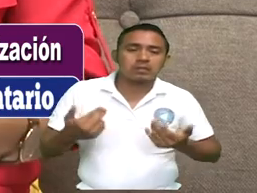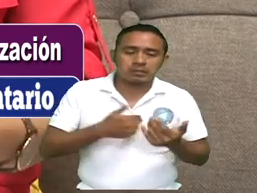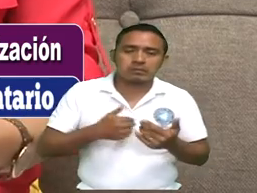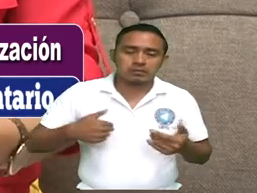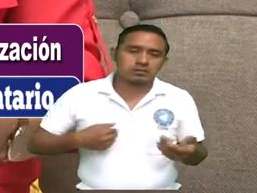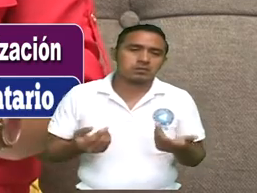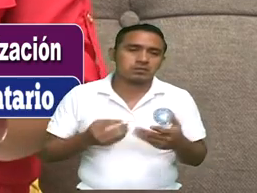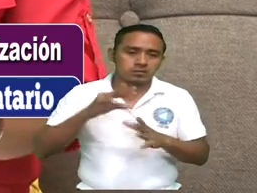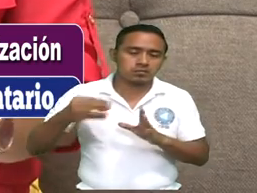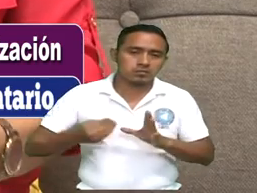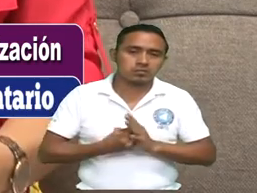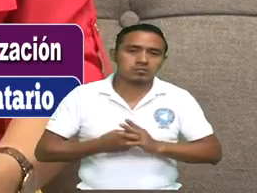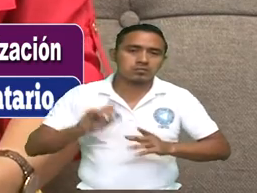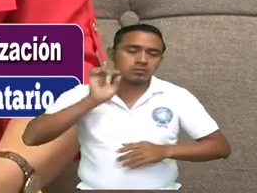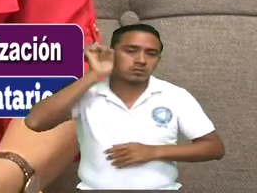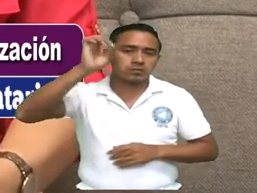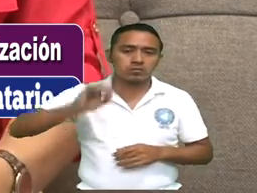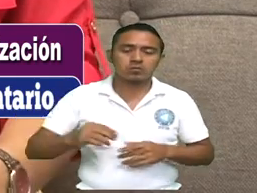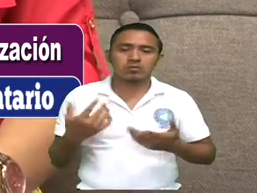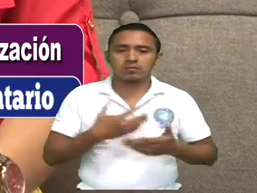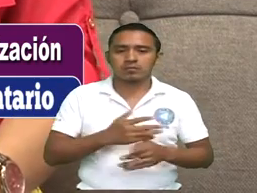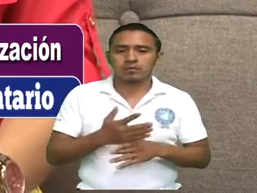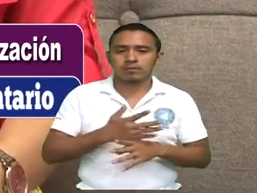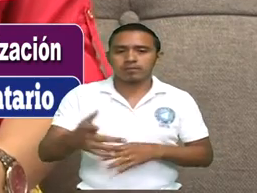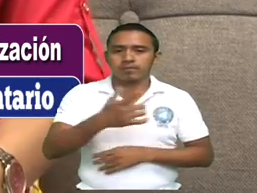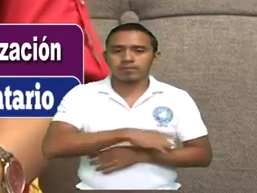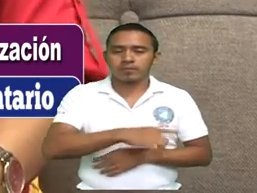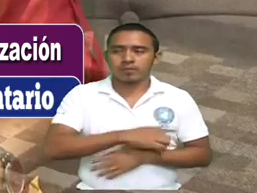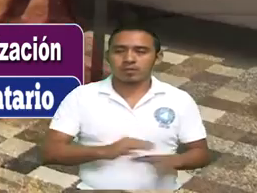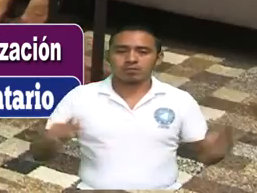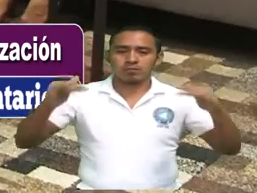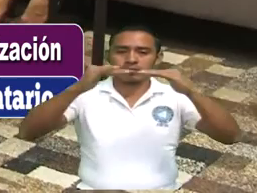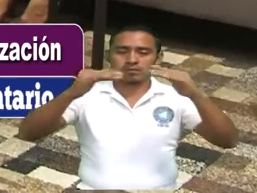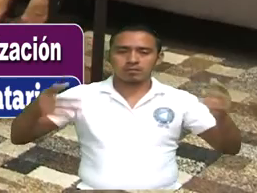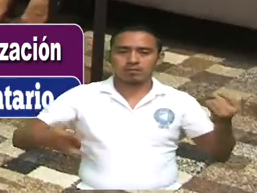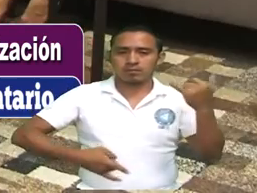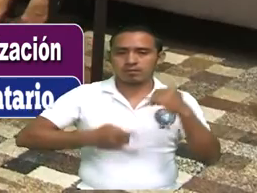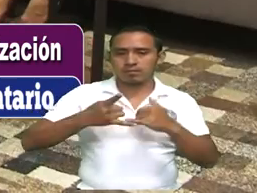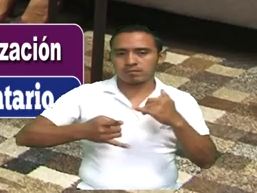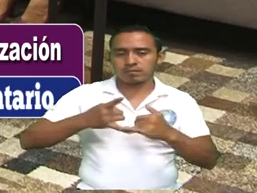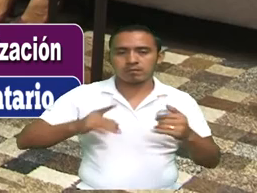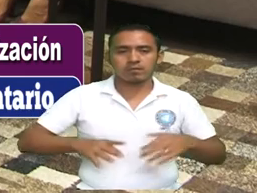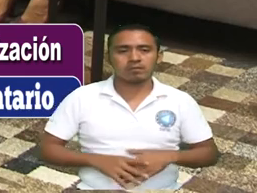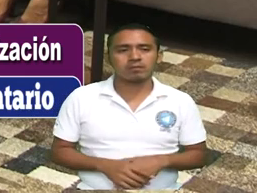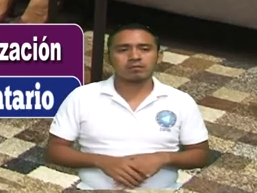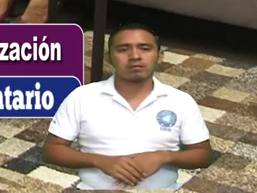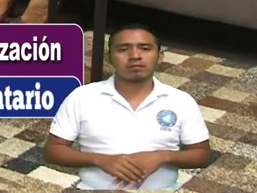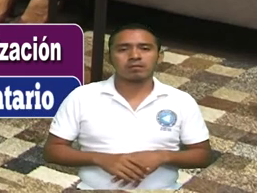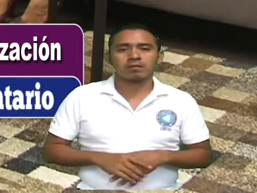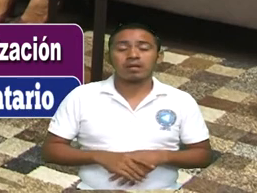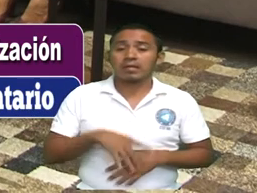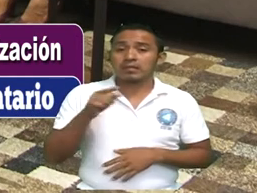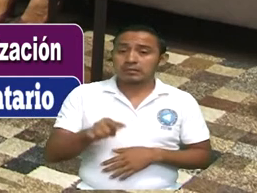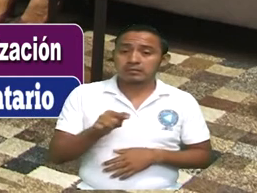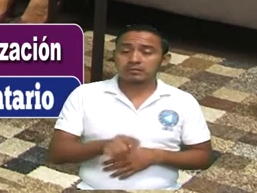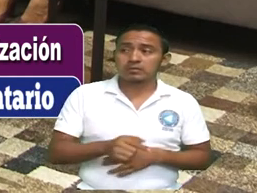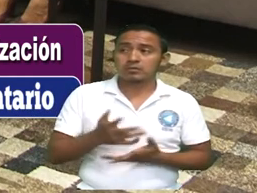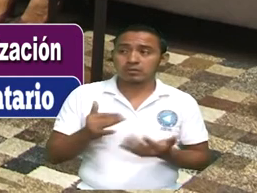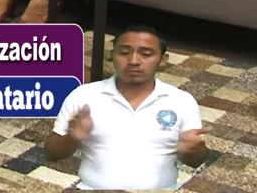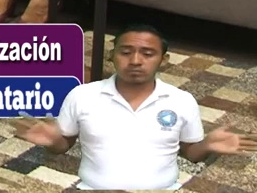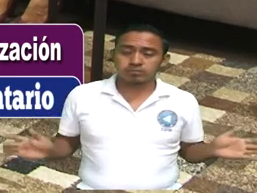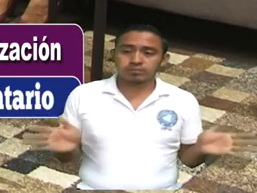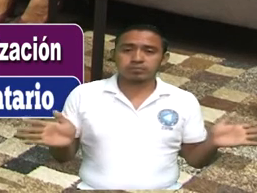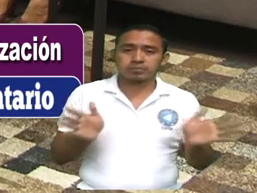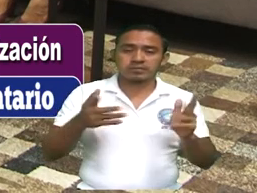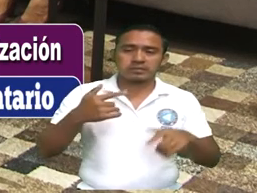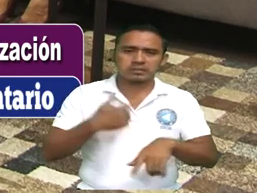desarrollando el desarrollo inclusivo en las escuelas, la equidad de género. Eso es algo que lo hemos venido impulsando